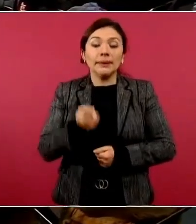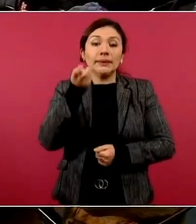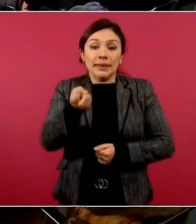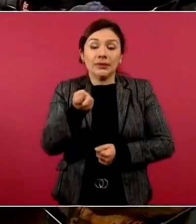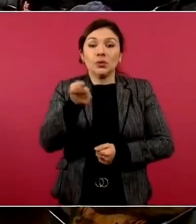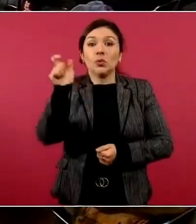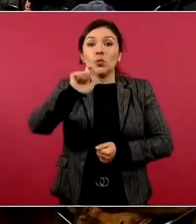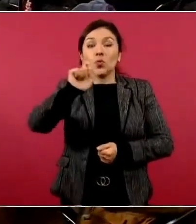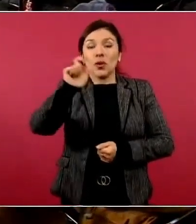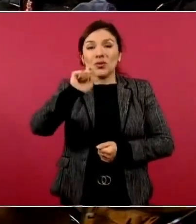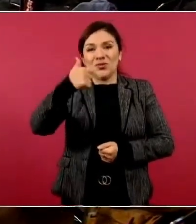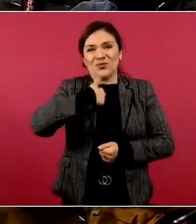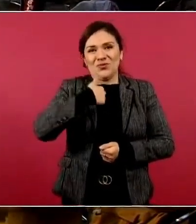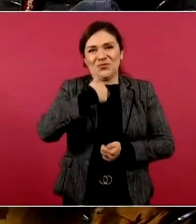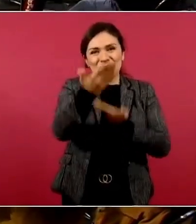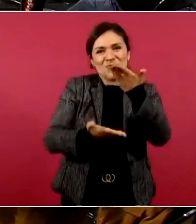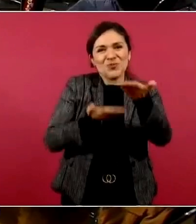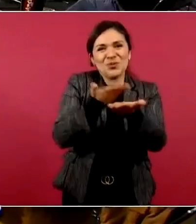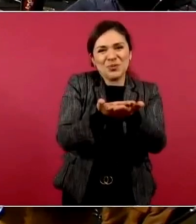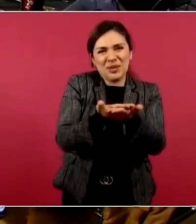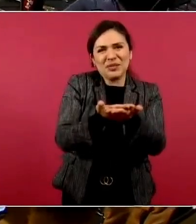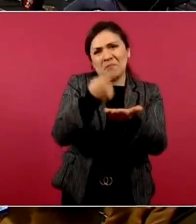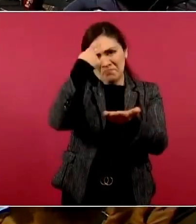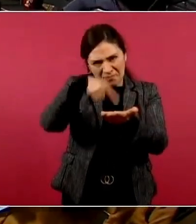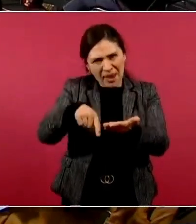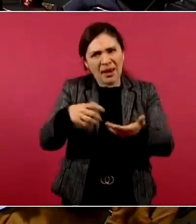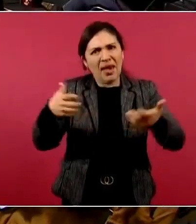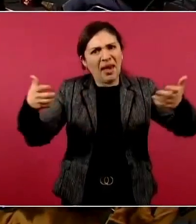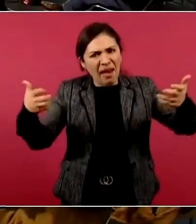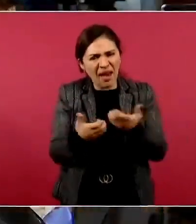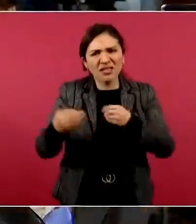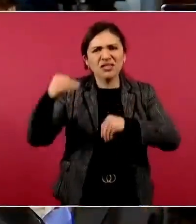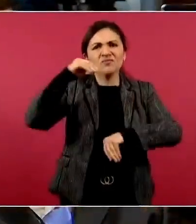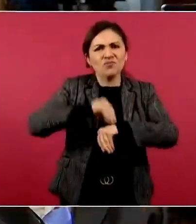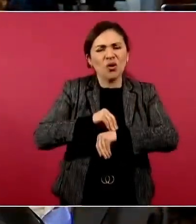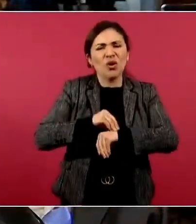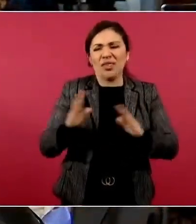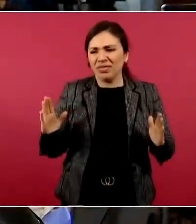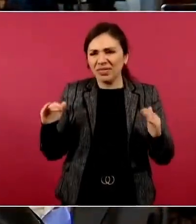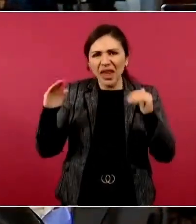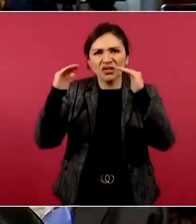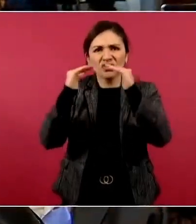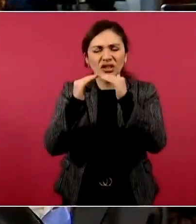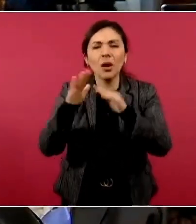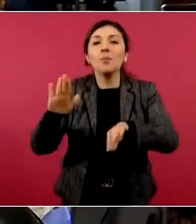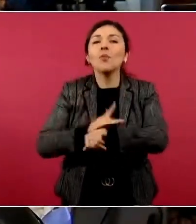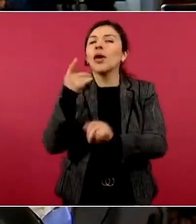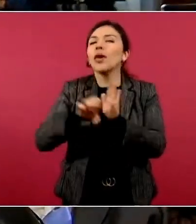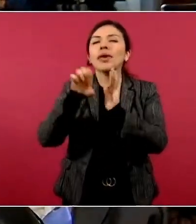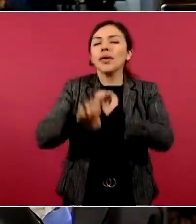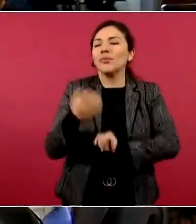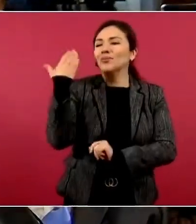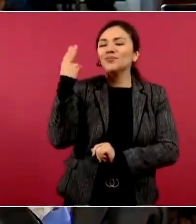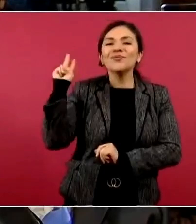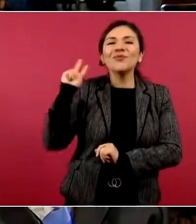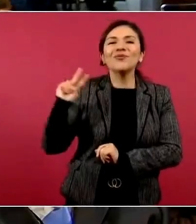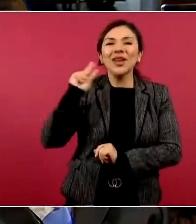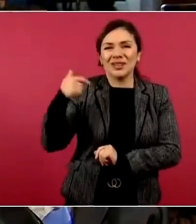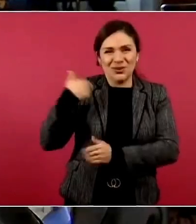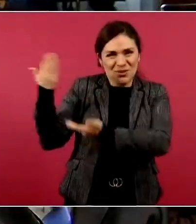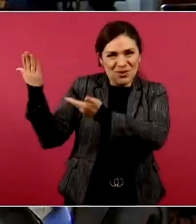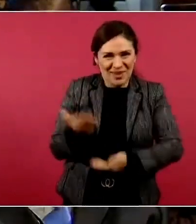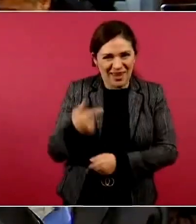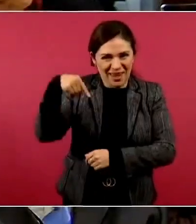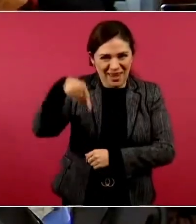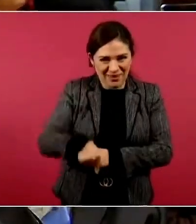cuando yo le había propuesto lo de reconstruir Tenochtitlán, es porque, por ejemplo, el viernes que yo llegué aquí,